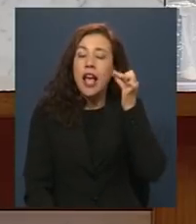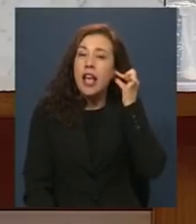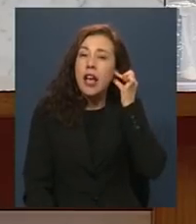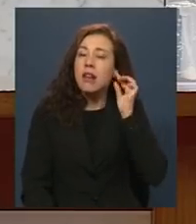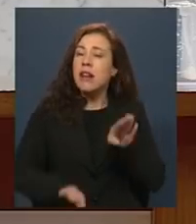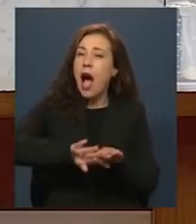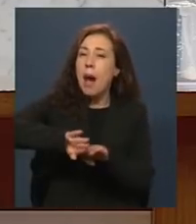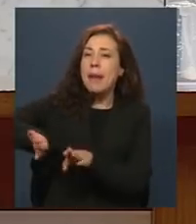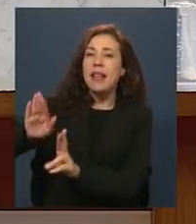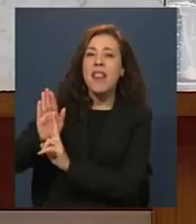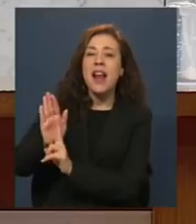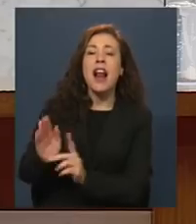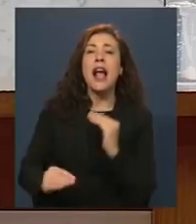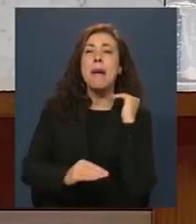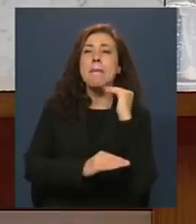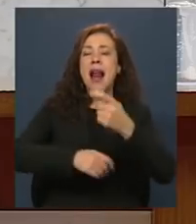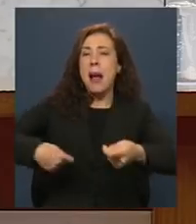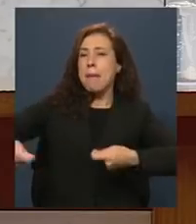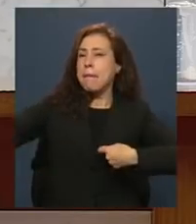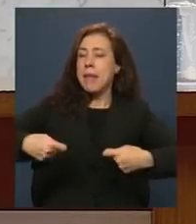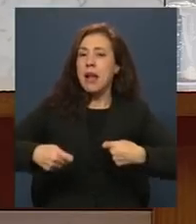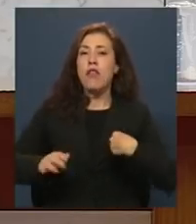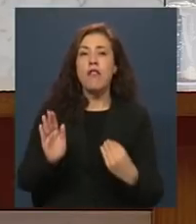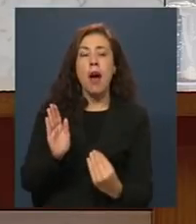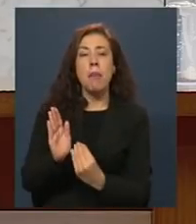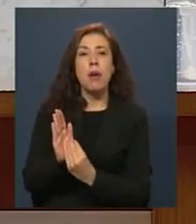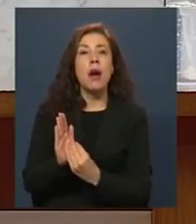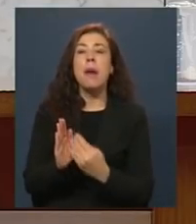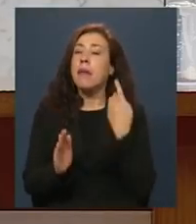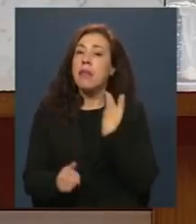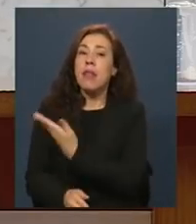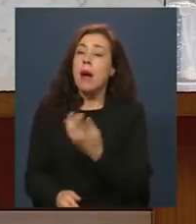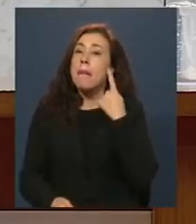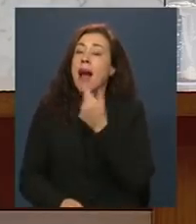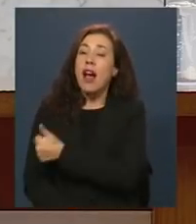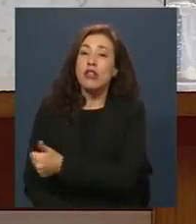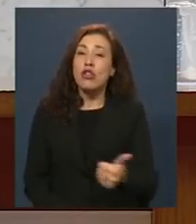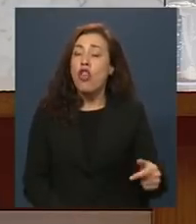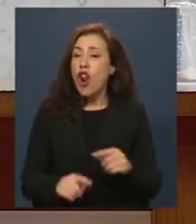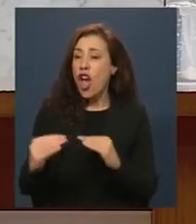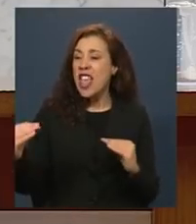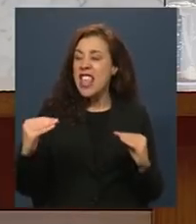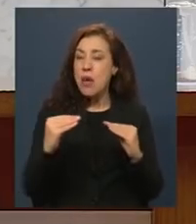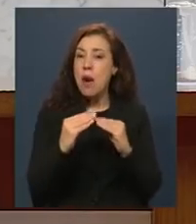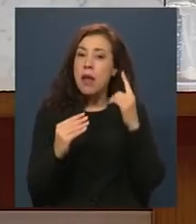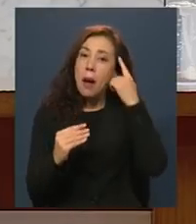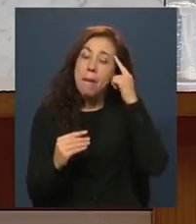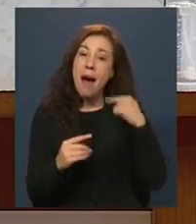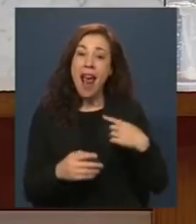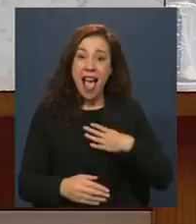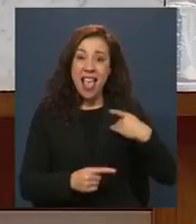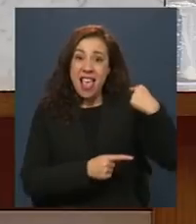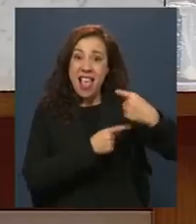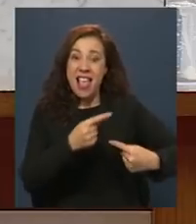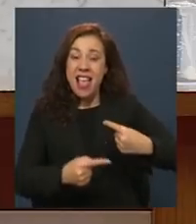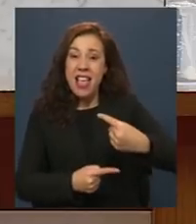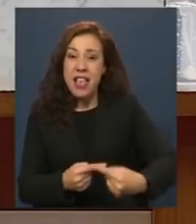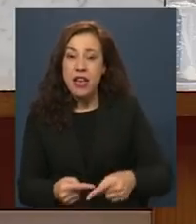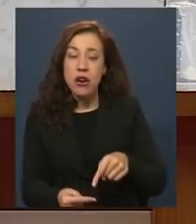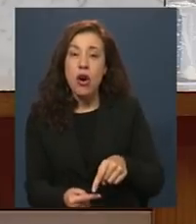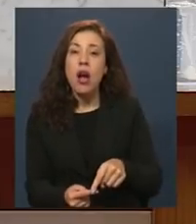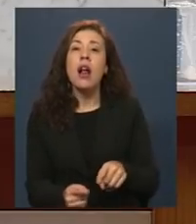de las reglas que dicta el mercado. Pondremos la universalidad y la igualdad de condiciones para nuestros descendientes en el lugar